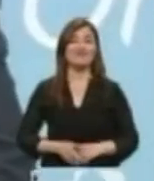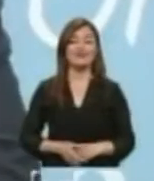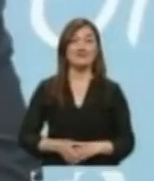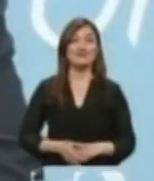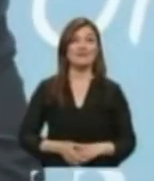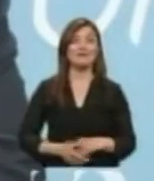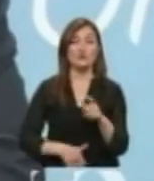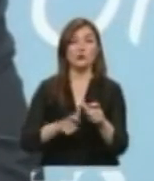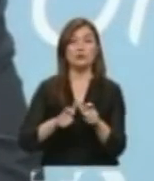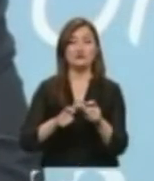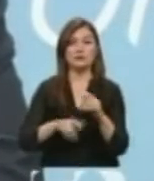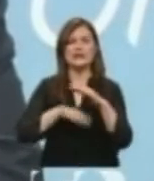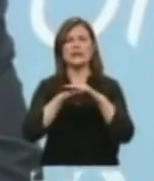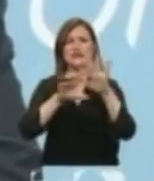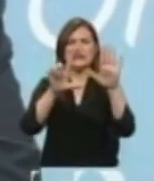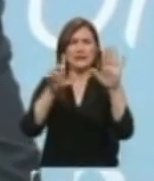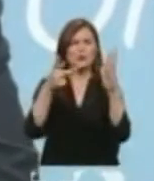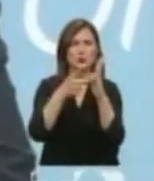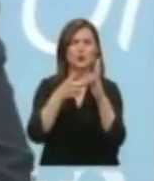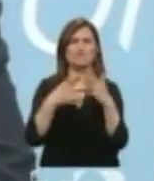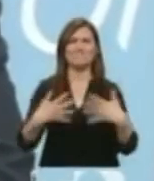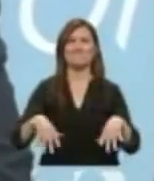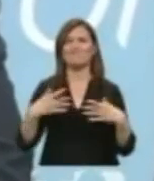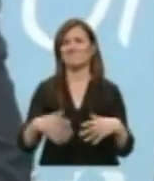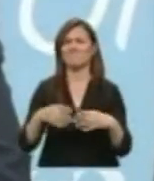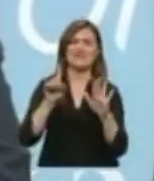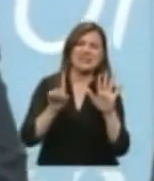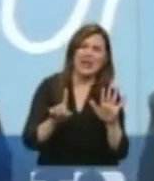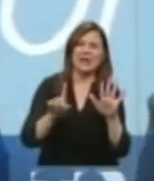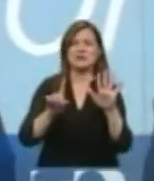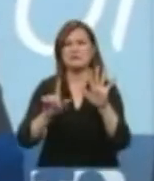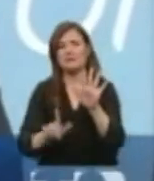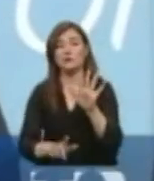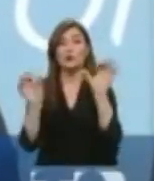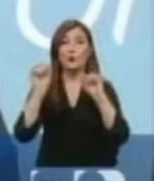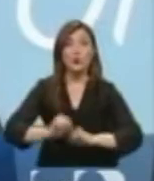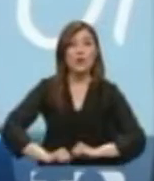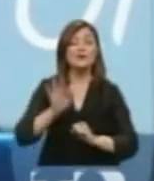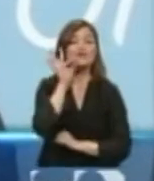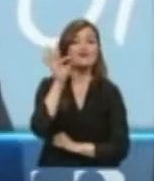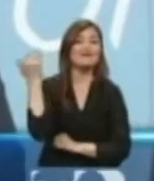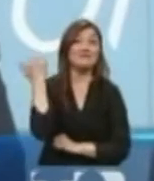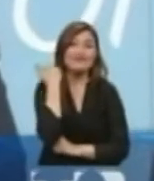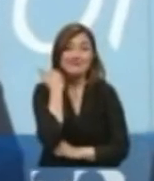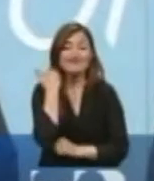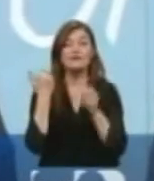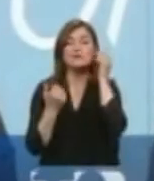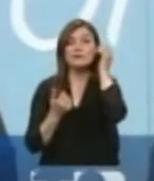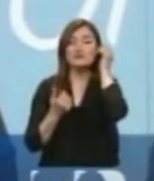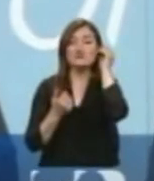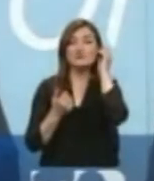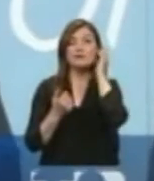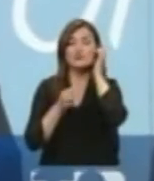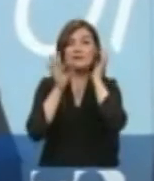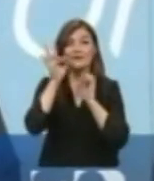Los chicos que no logren un 7 en el promedio ponderado tienen la opción de dar un examen supletorio 15 días